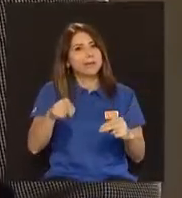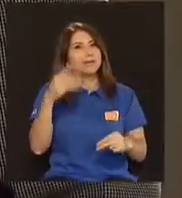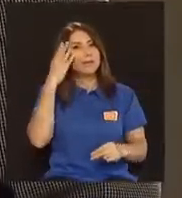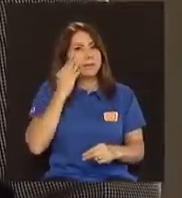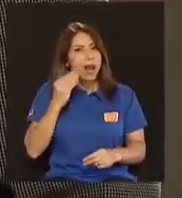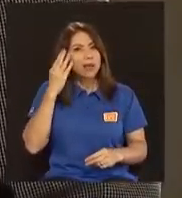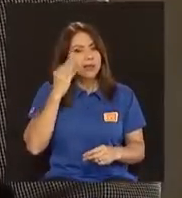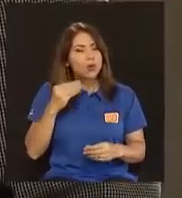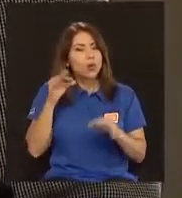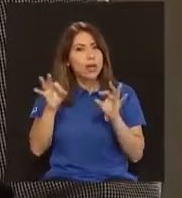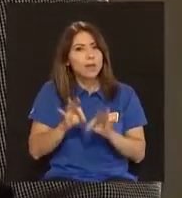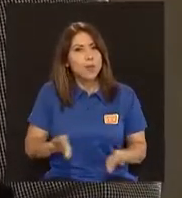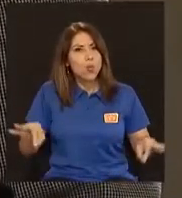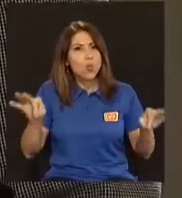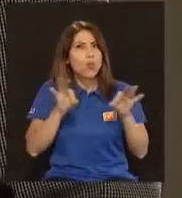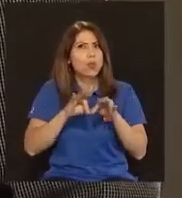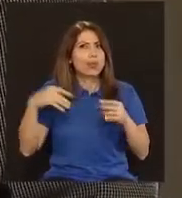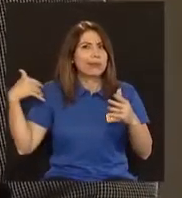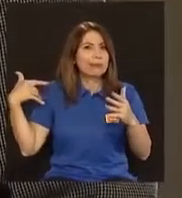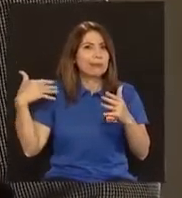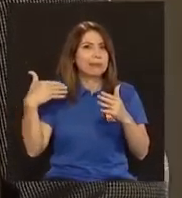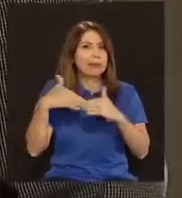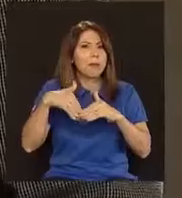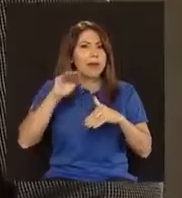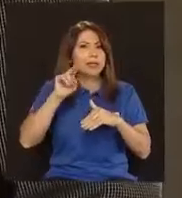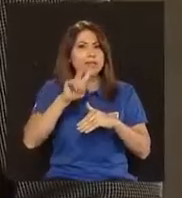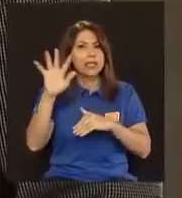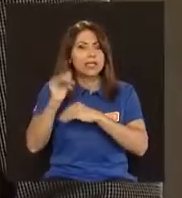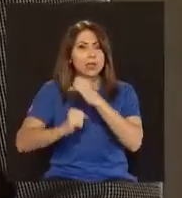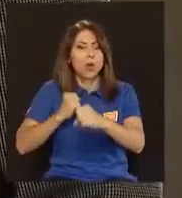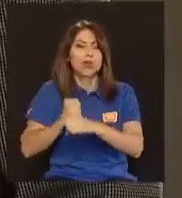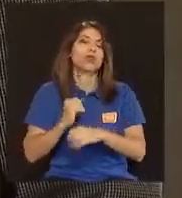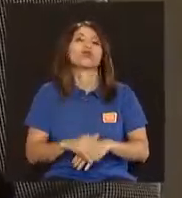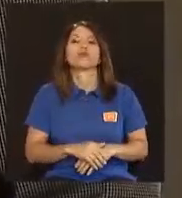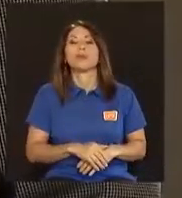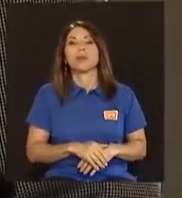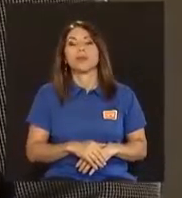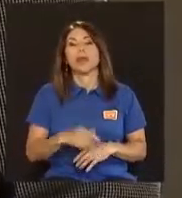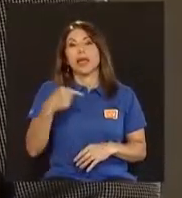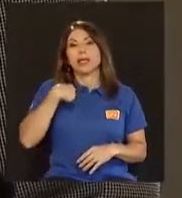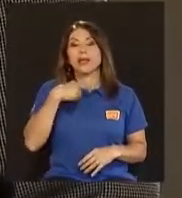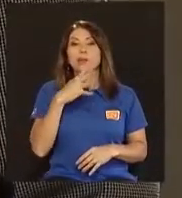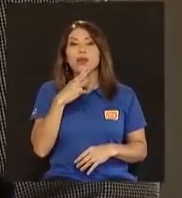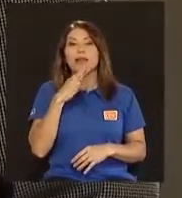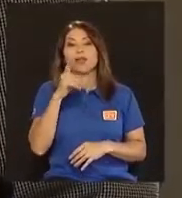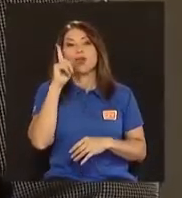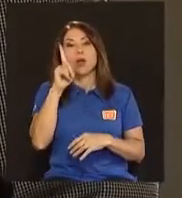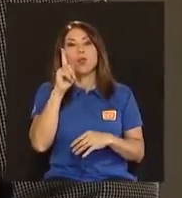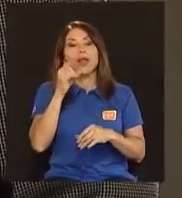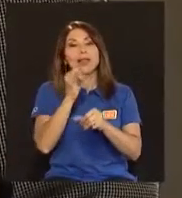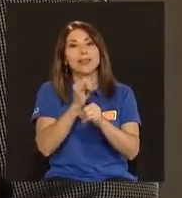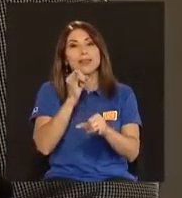muy significativa, de más de 25 años, estamos hablando de una entidad que